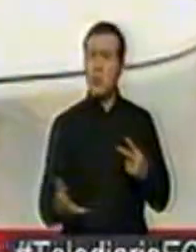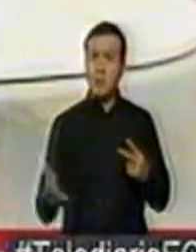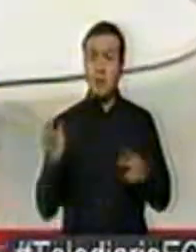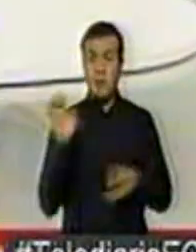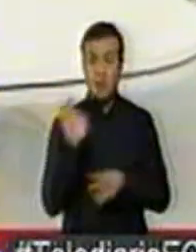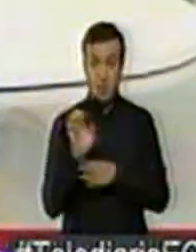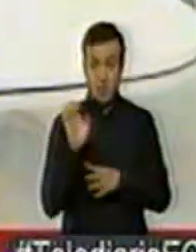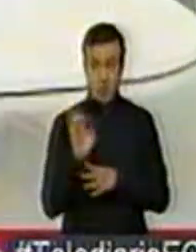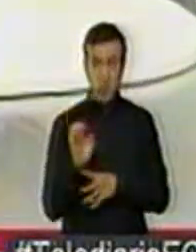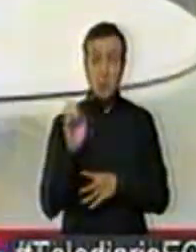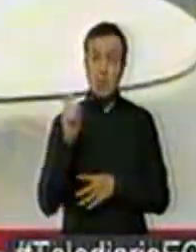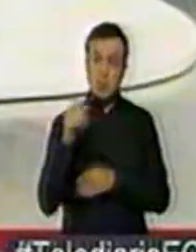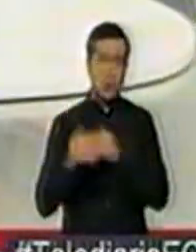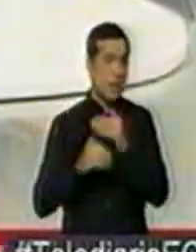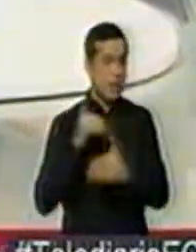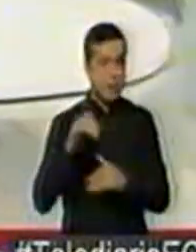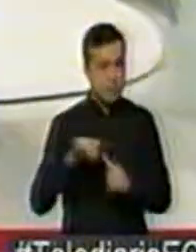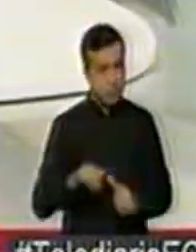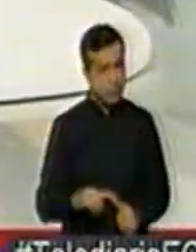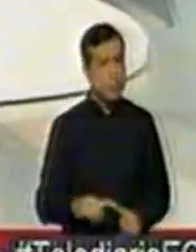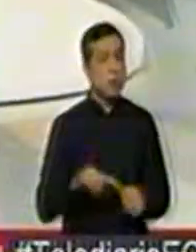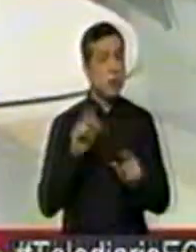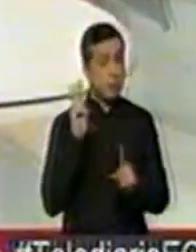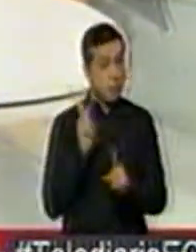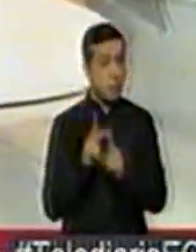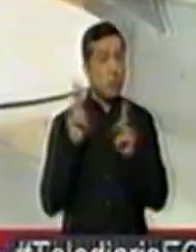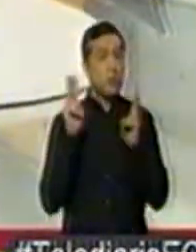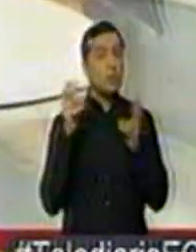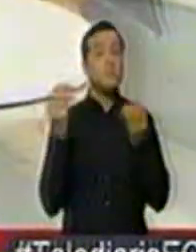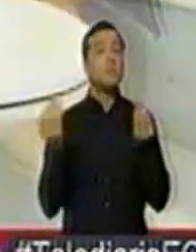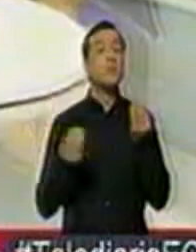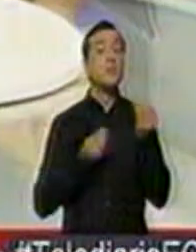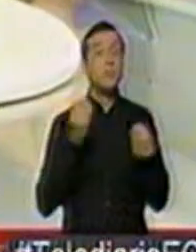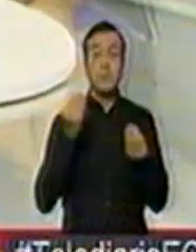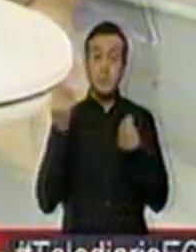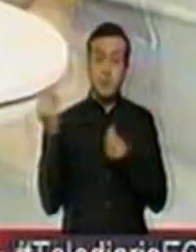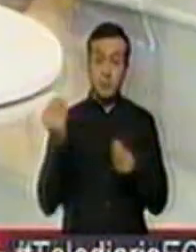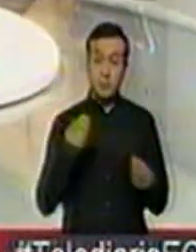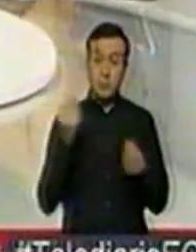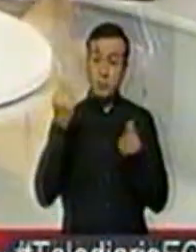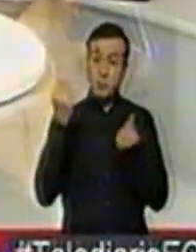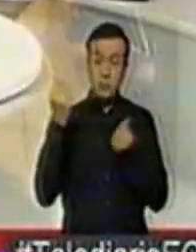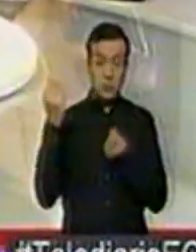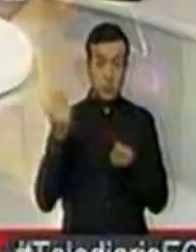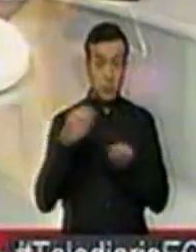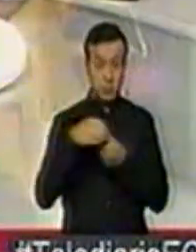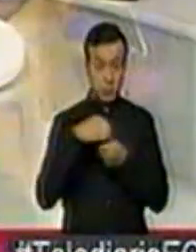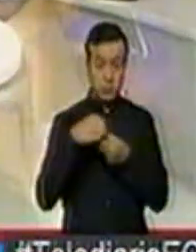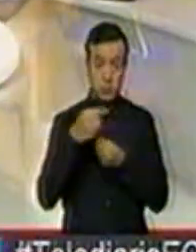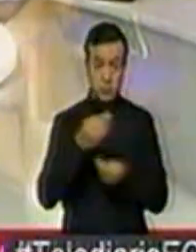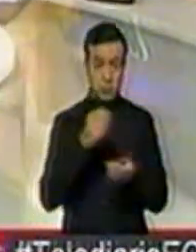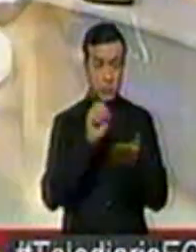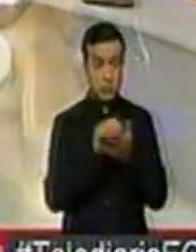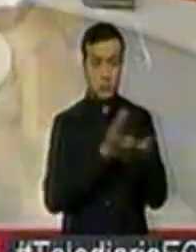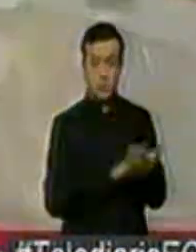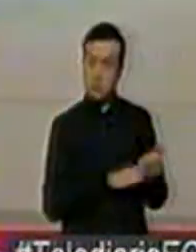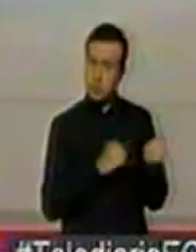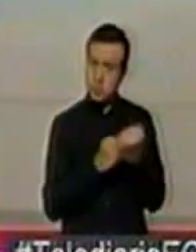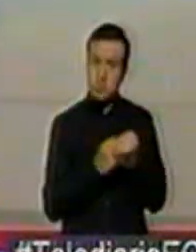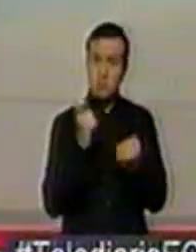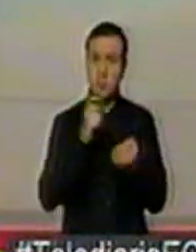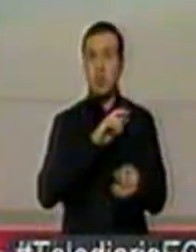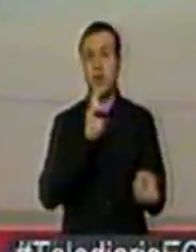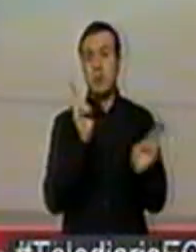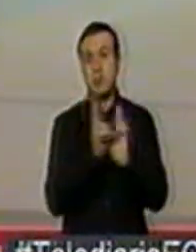el ecuador tenemos que avanzar y uno de los temas es también atraer capitales que vengan a fundar estos proyectos hay que hacer una